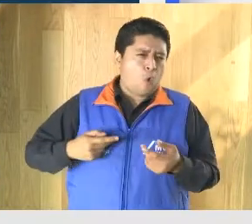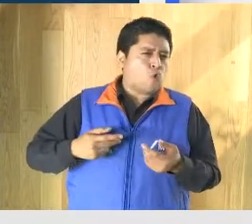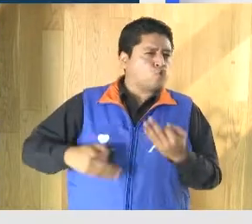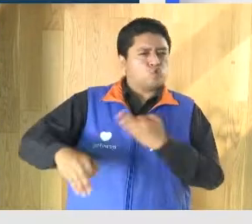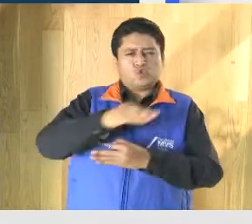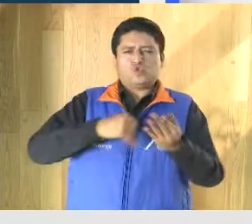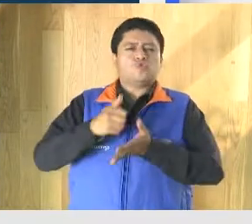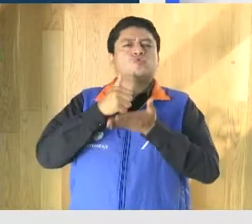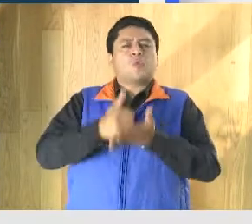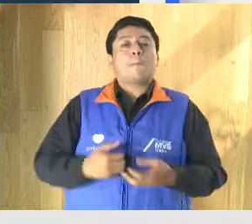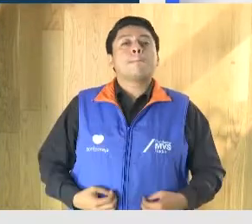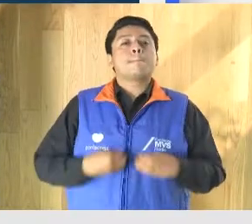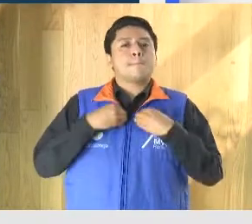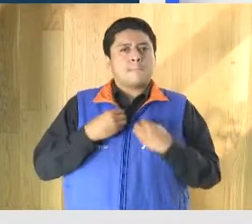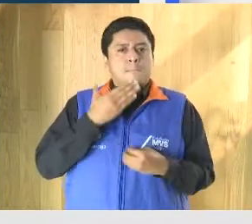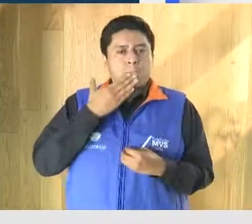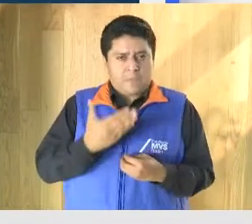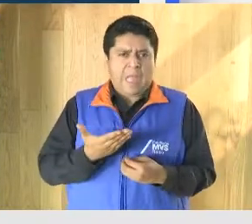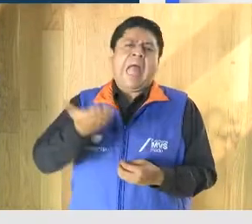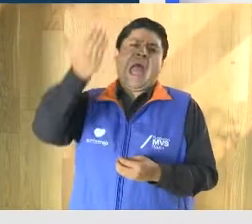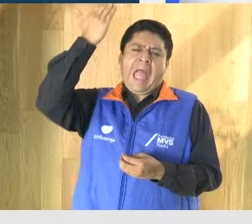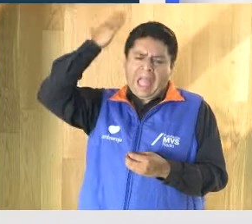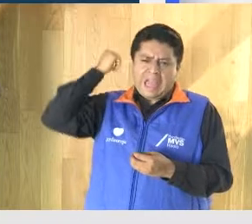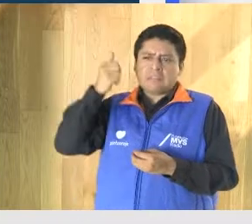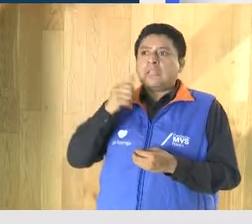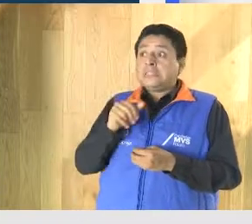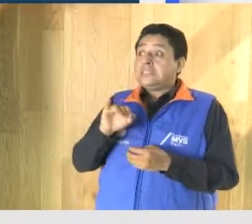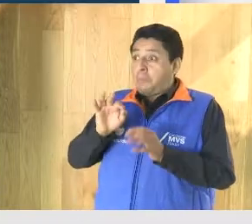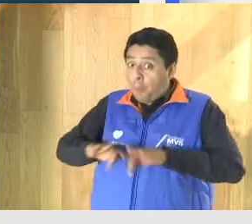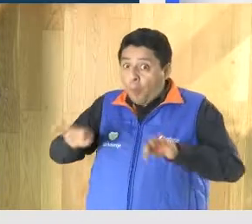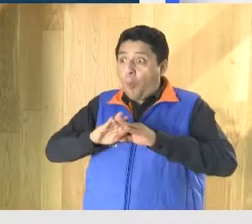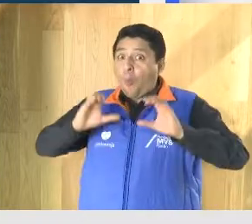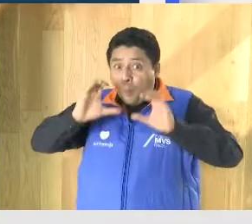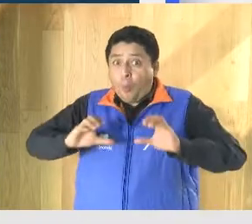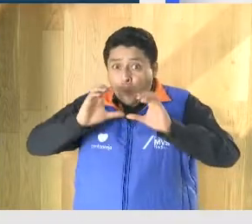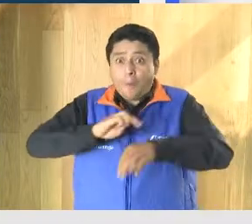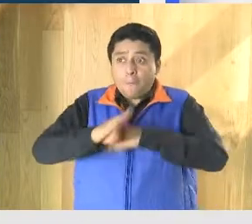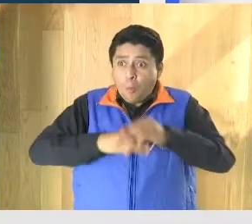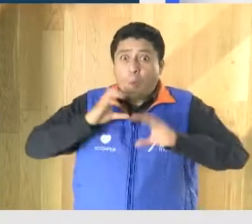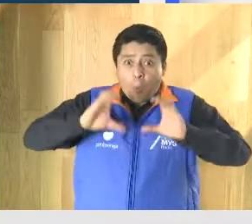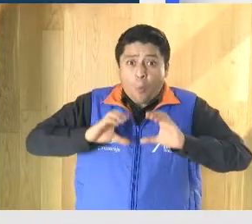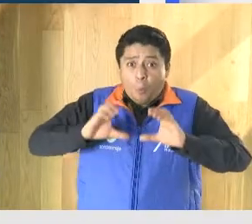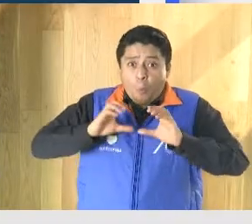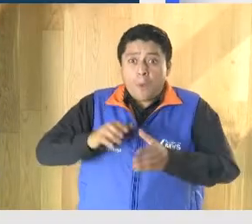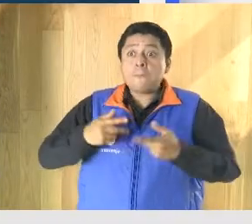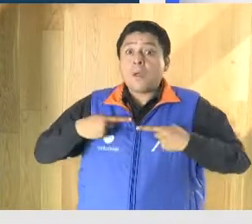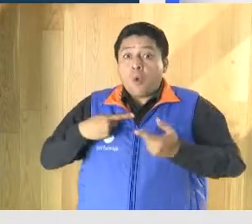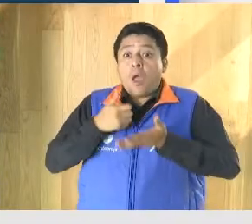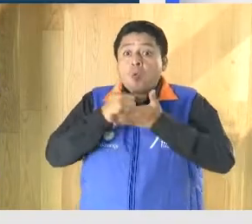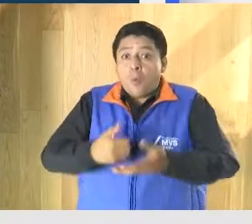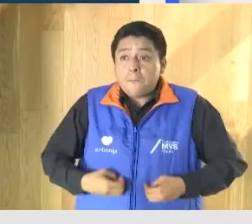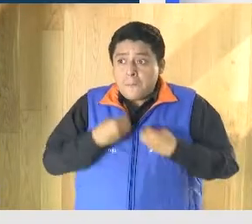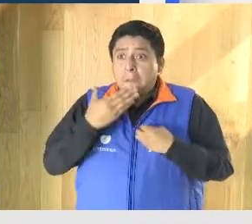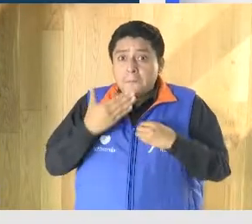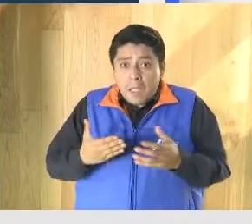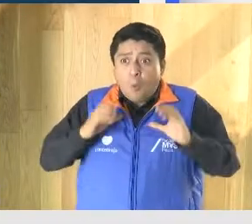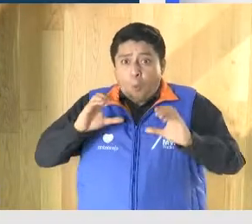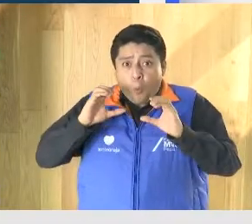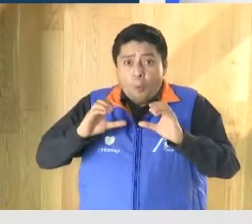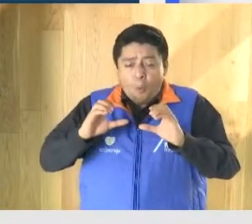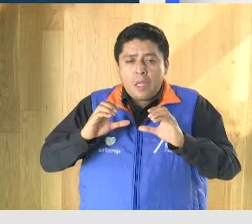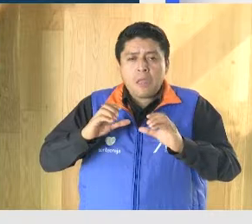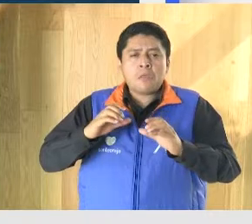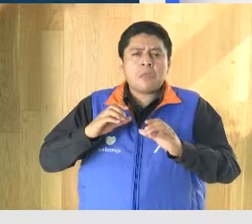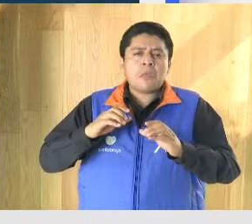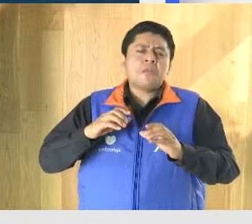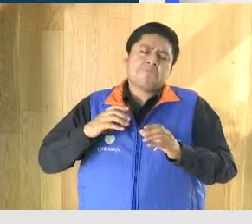poco escuchado y desde luego nada considerado, a ponerlo en el centro y el que sea la alta dirección y los CEOs los